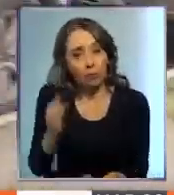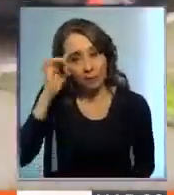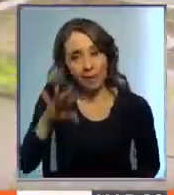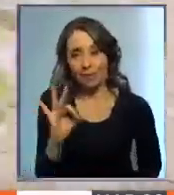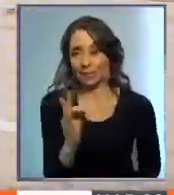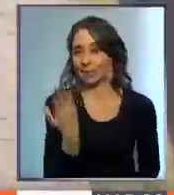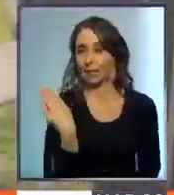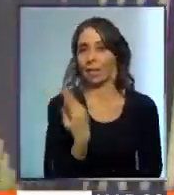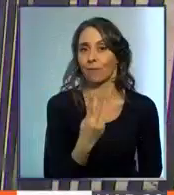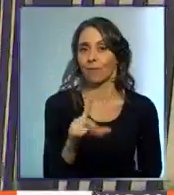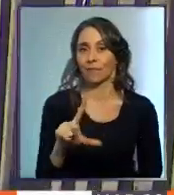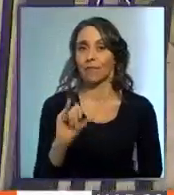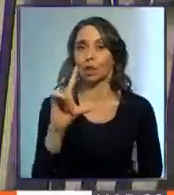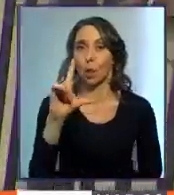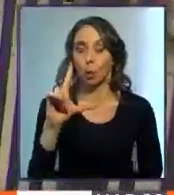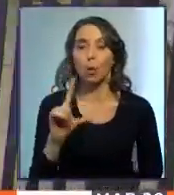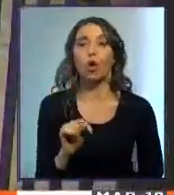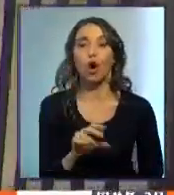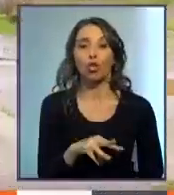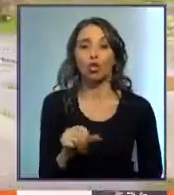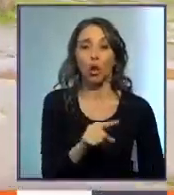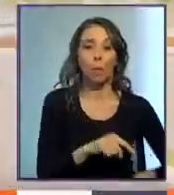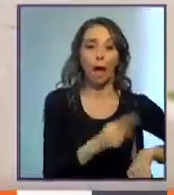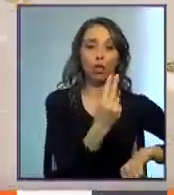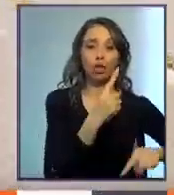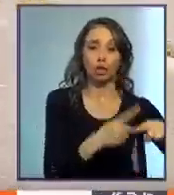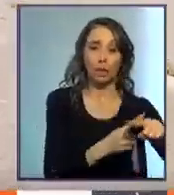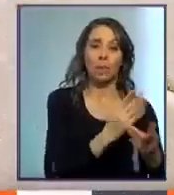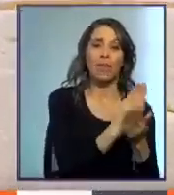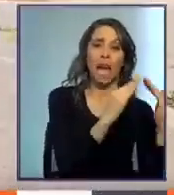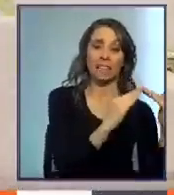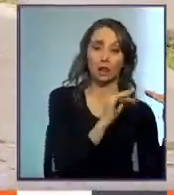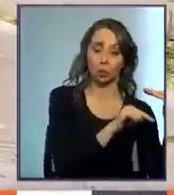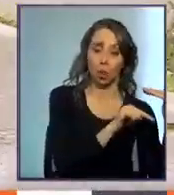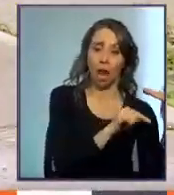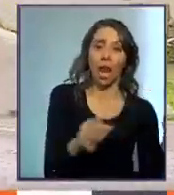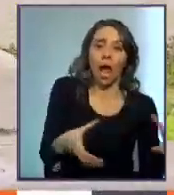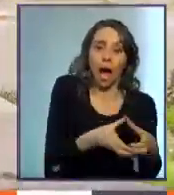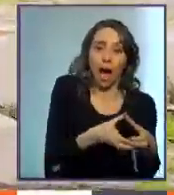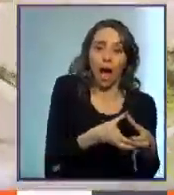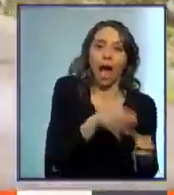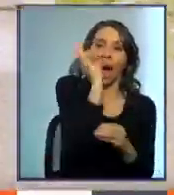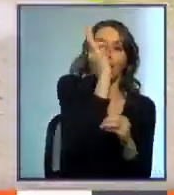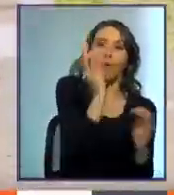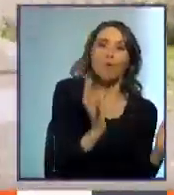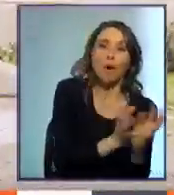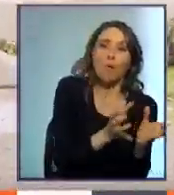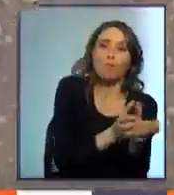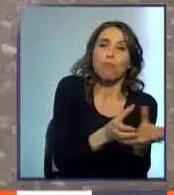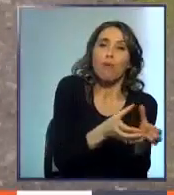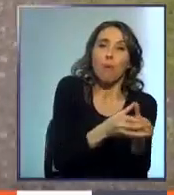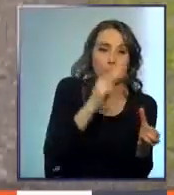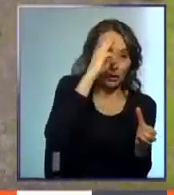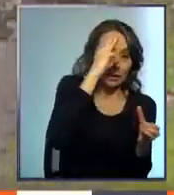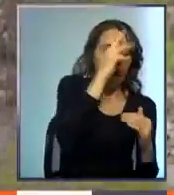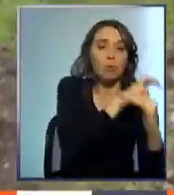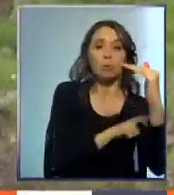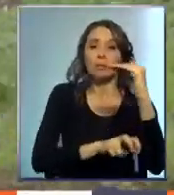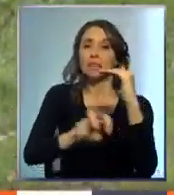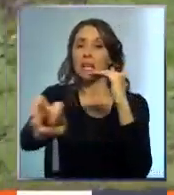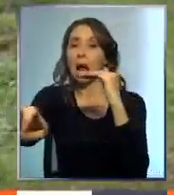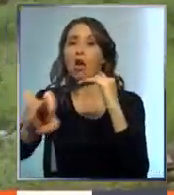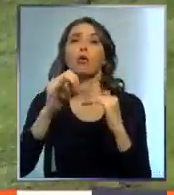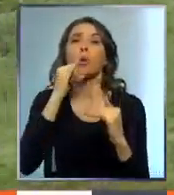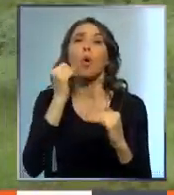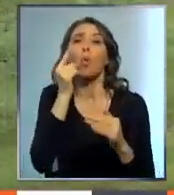sábado 27 de julio Tomás salió a las 12:30 desde la escuela donde están reunidos con los scouts. No está claro qué